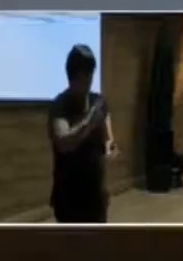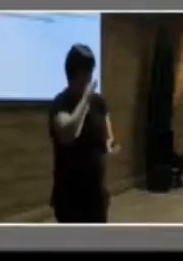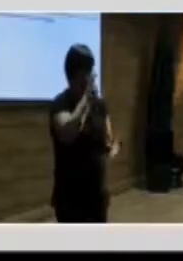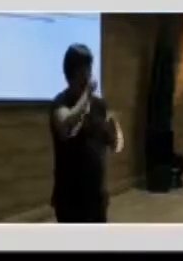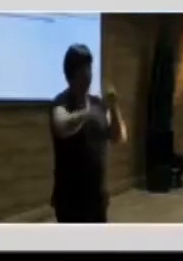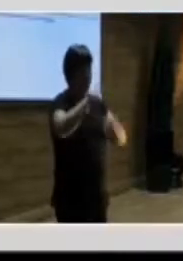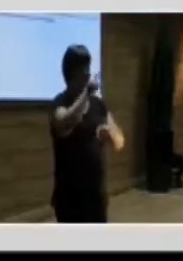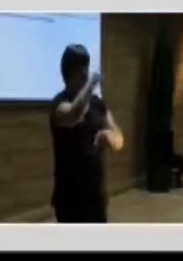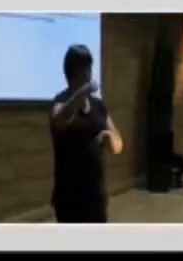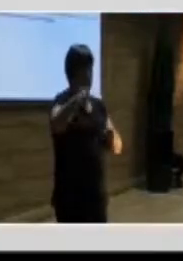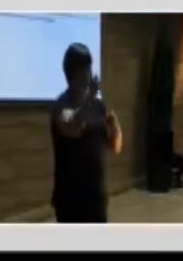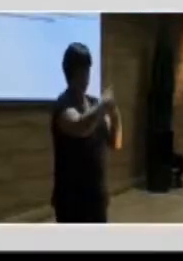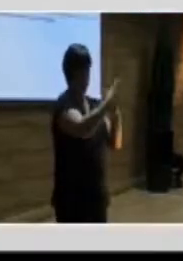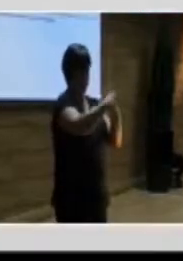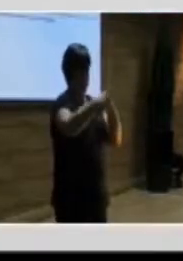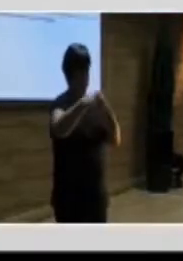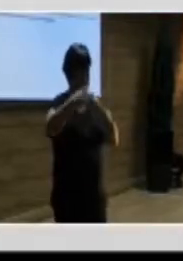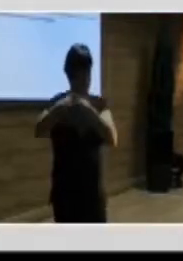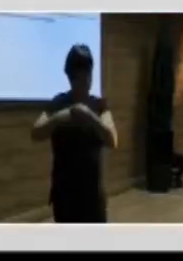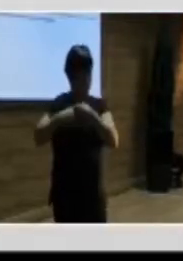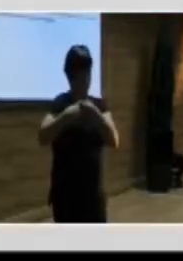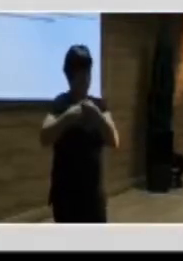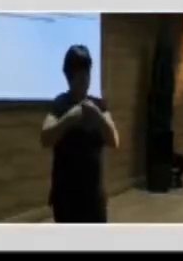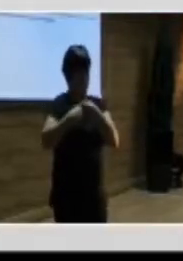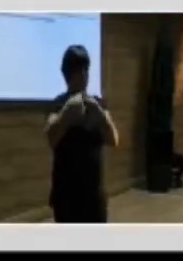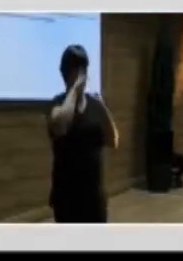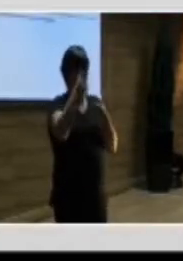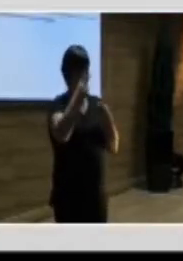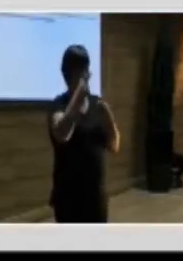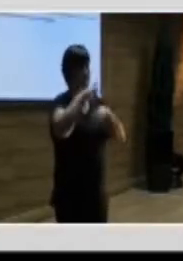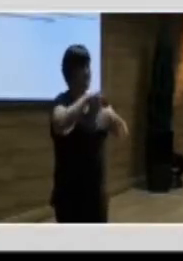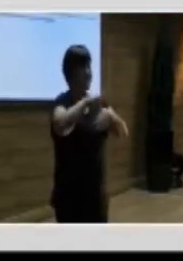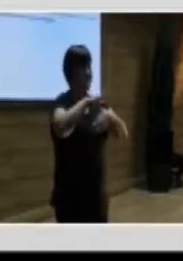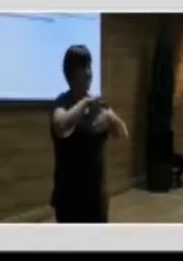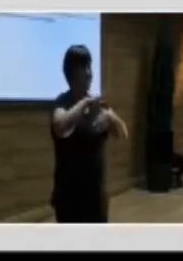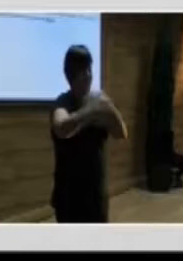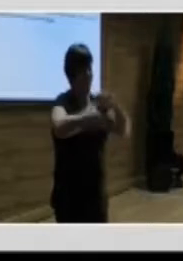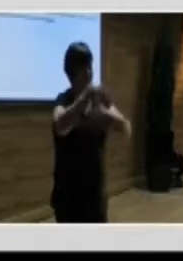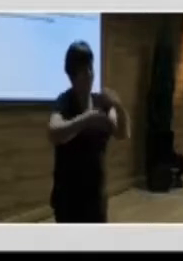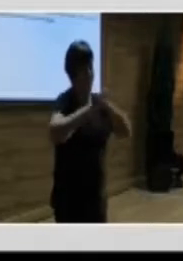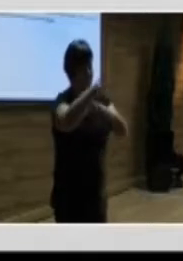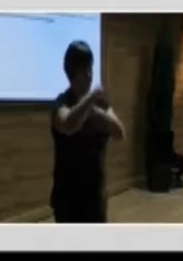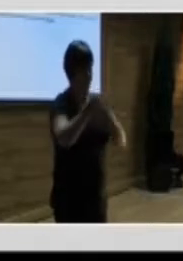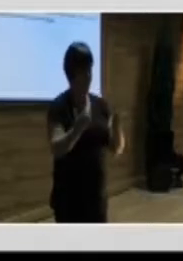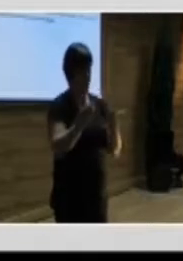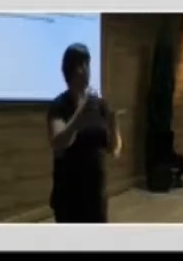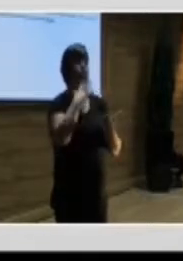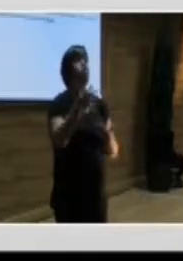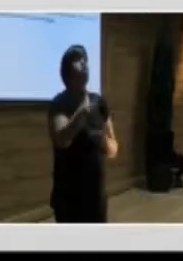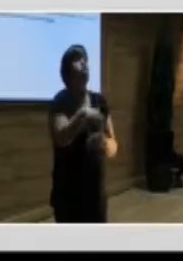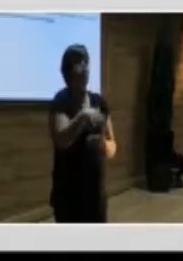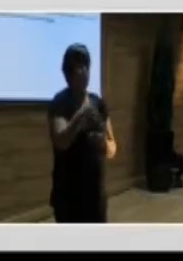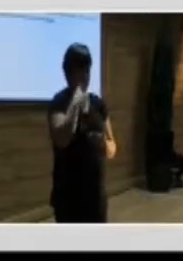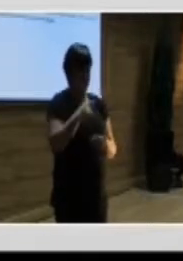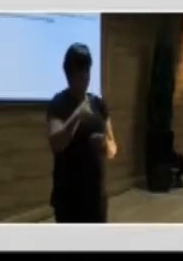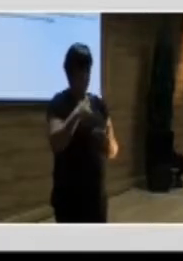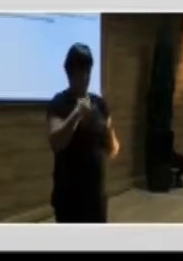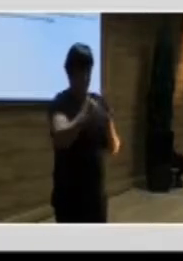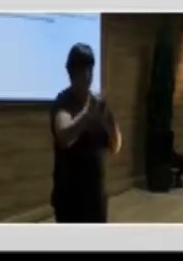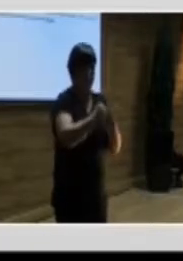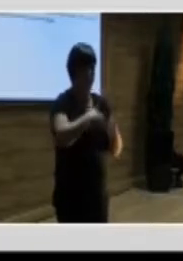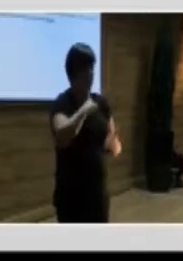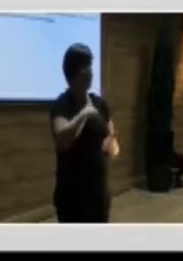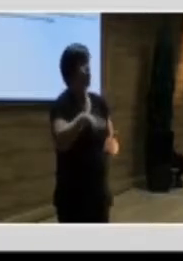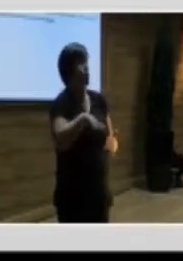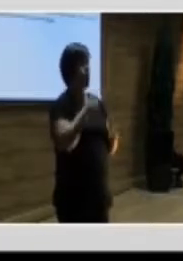altruísticamente a que la medicina avance. Hace falta información. ¿Dónde se están haciendo los ensayos clínicos? ¿Qué ensayos clínicos se están